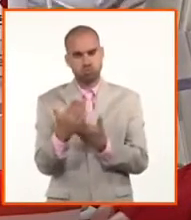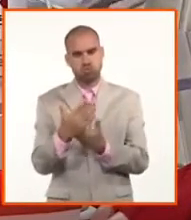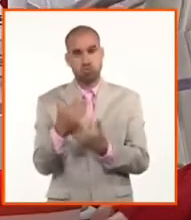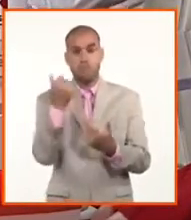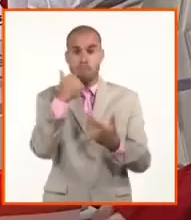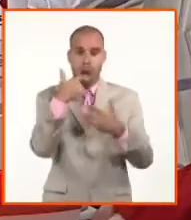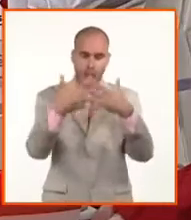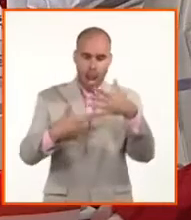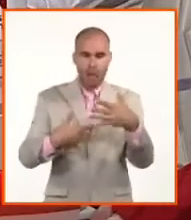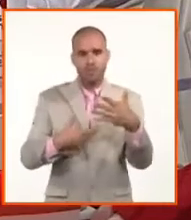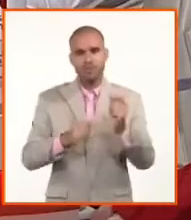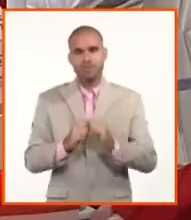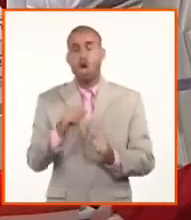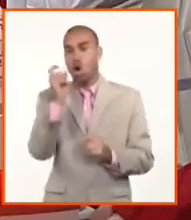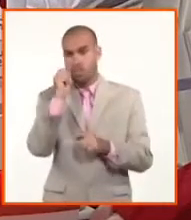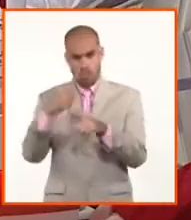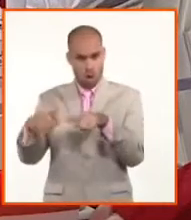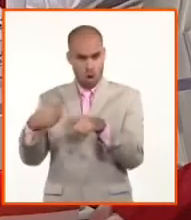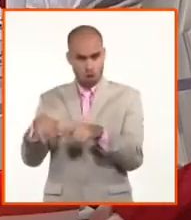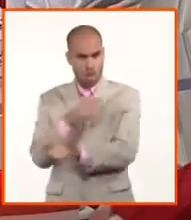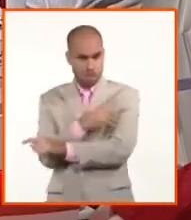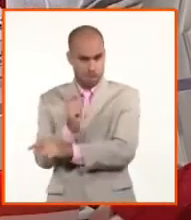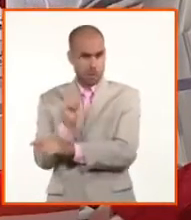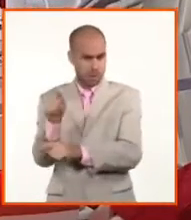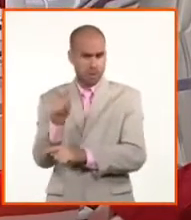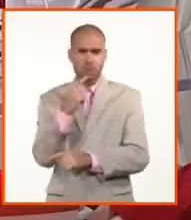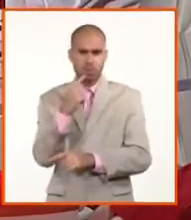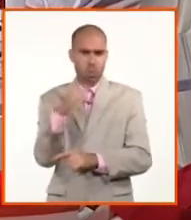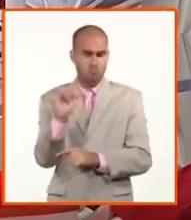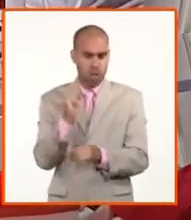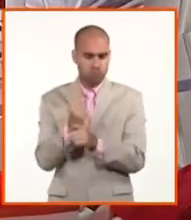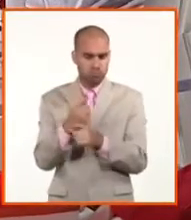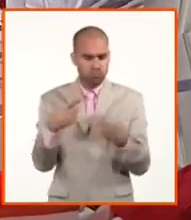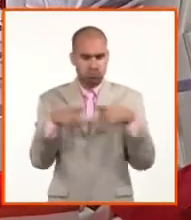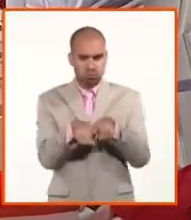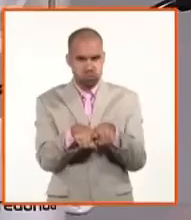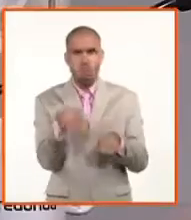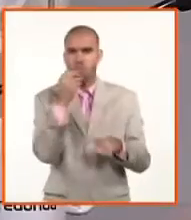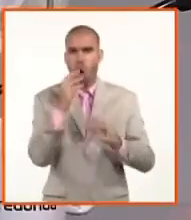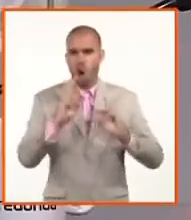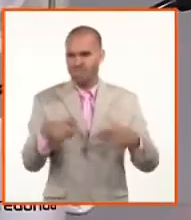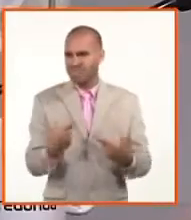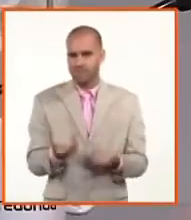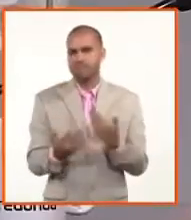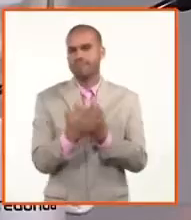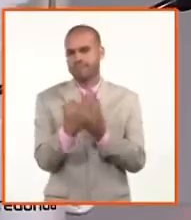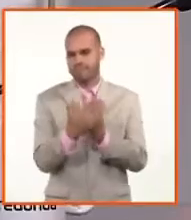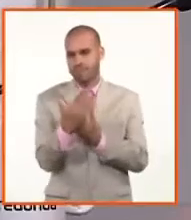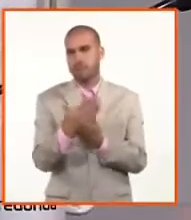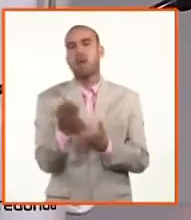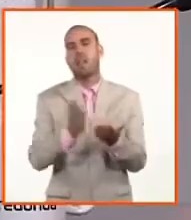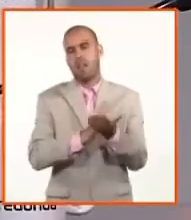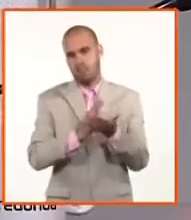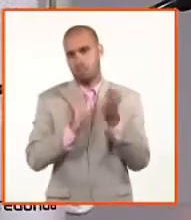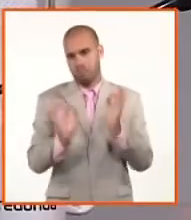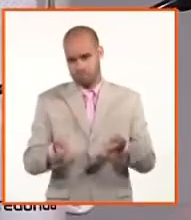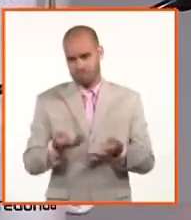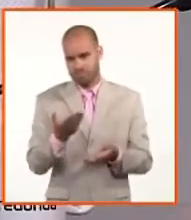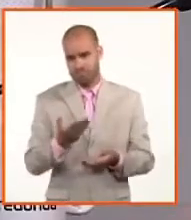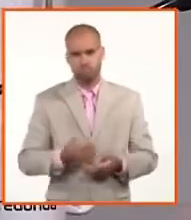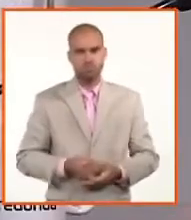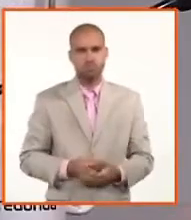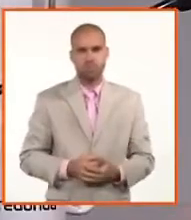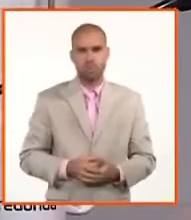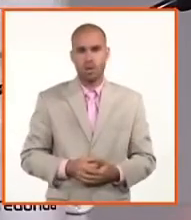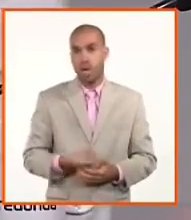de Juventudes Nuestro, está trabajando muy cercano a nosotros para poder volver a reeditar el libro y a sacarlo para que esté a